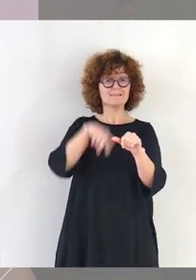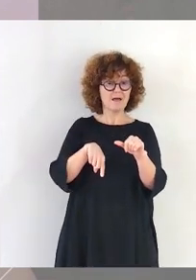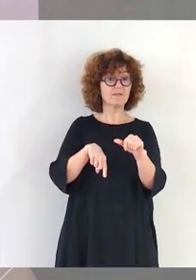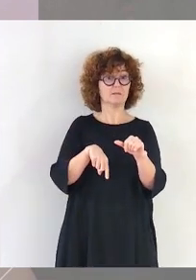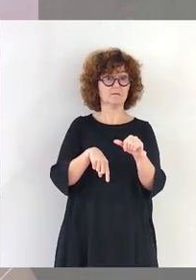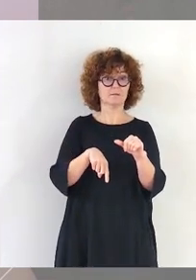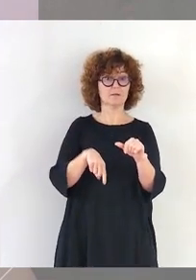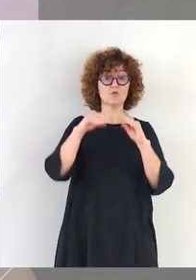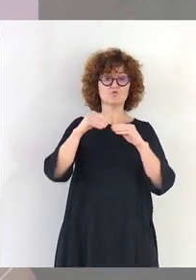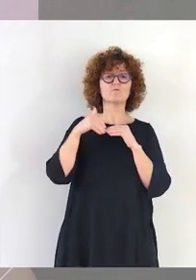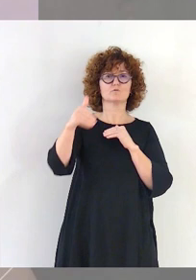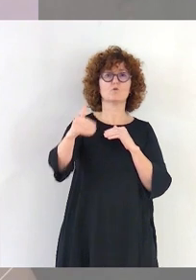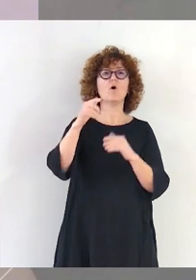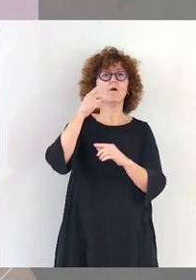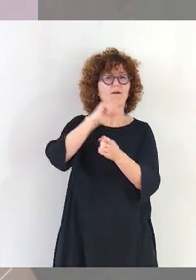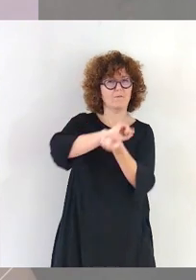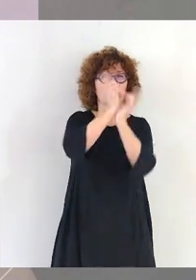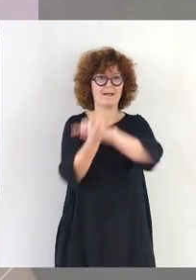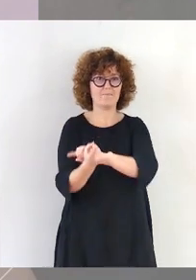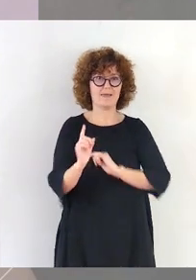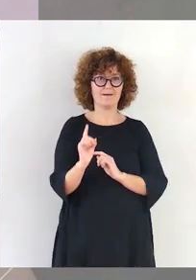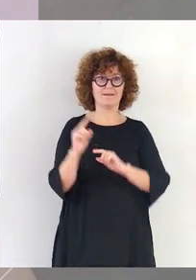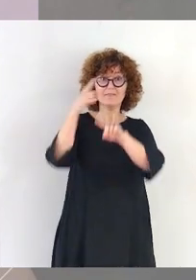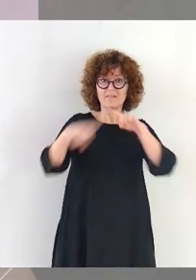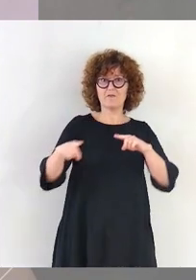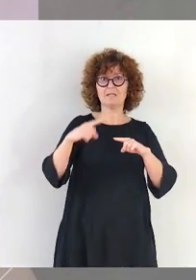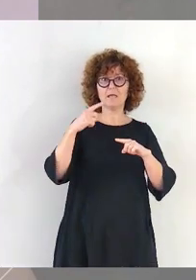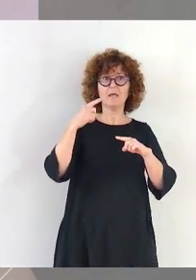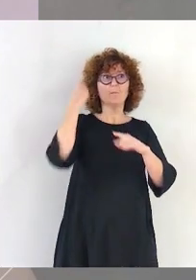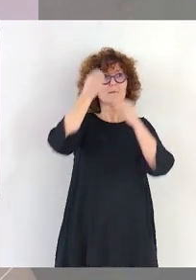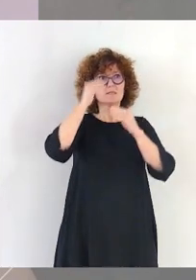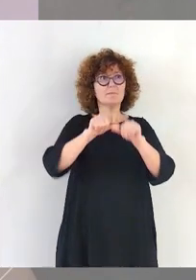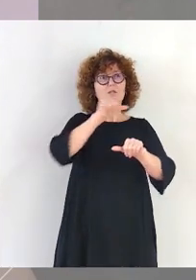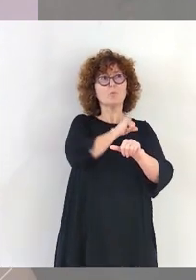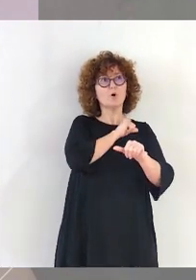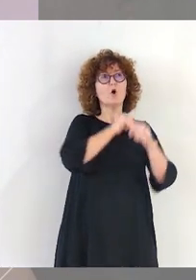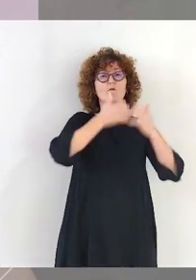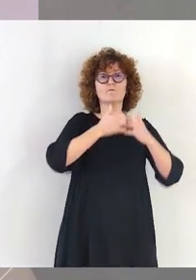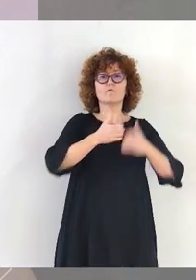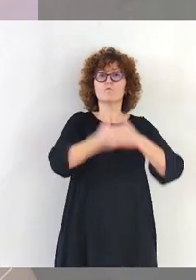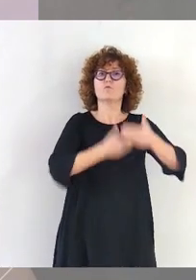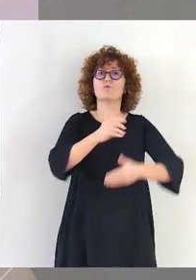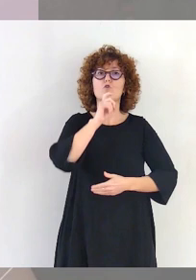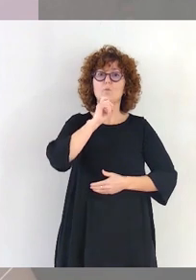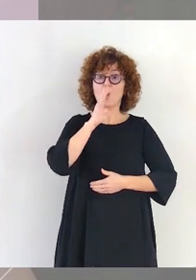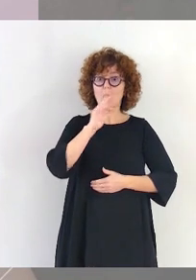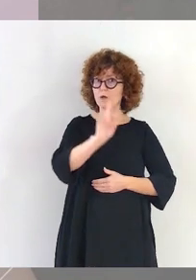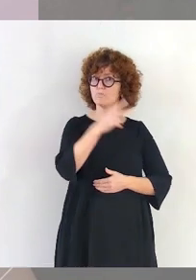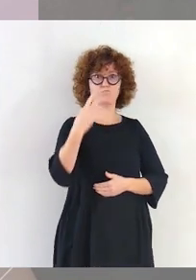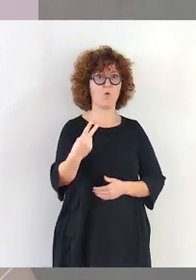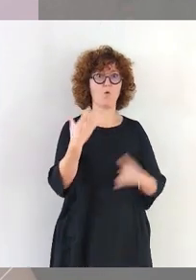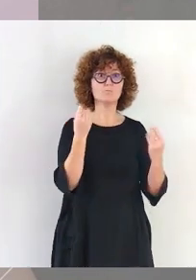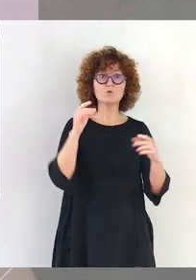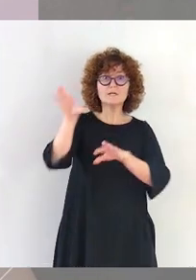eh es diferente y que están alineando eh verdaderamente Muchas de sus decisiones es decir